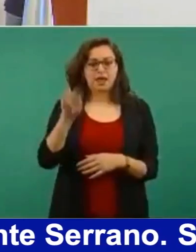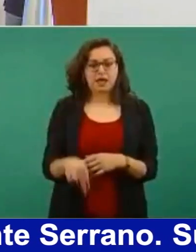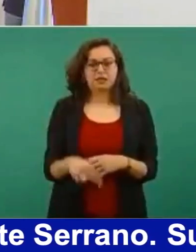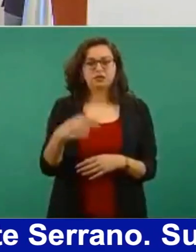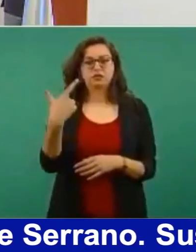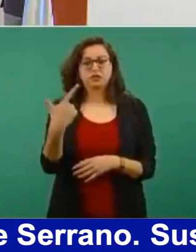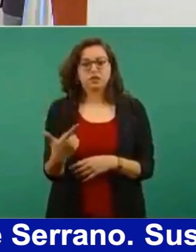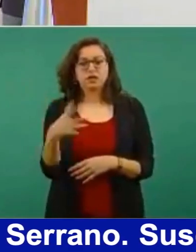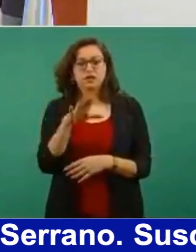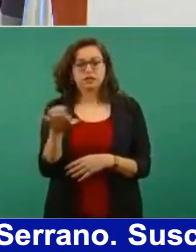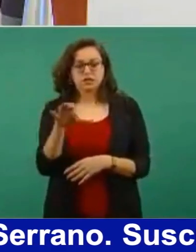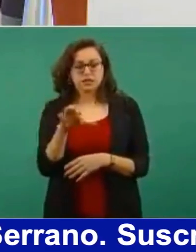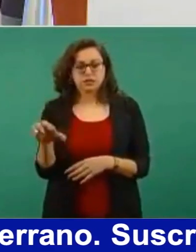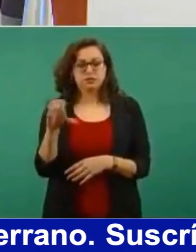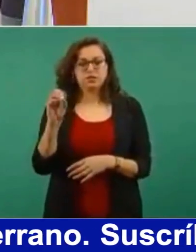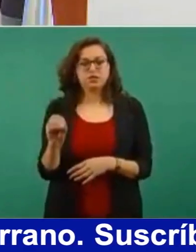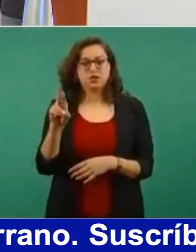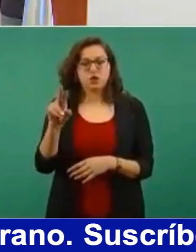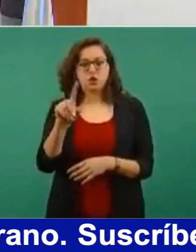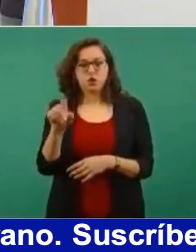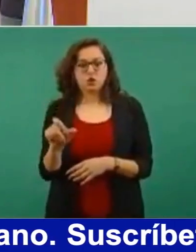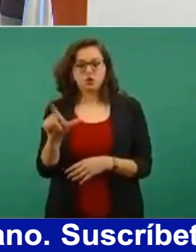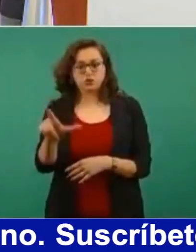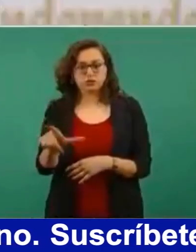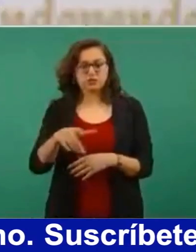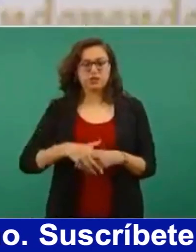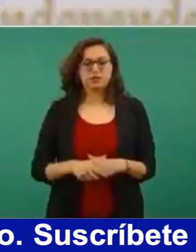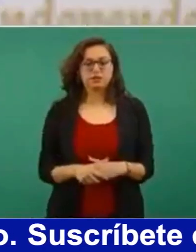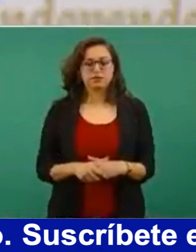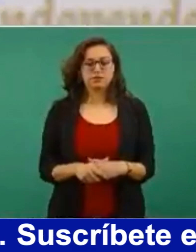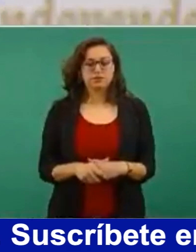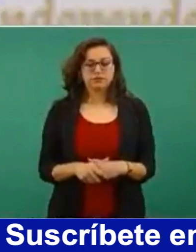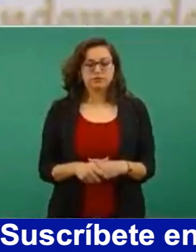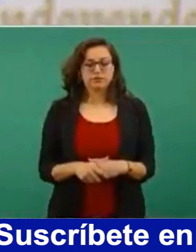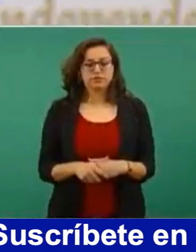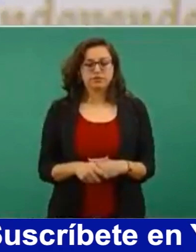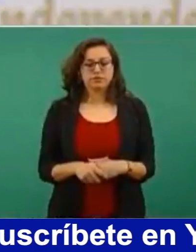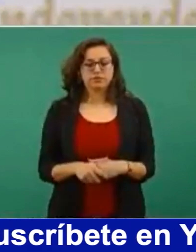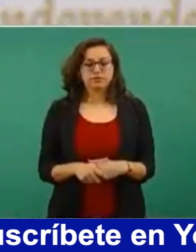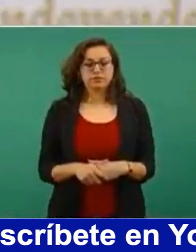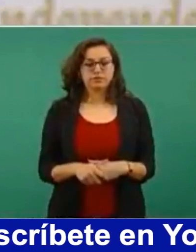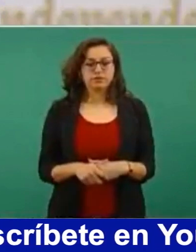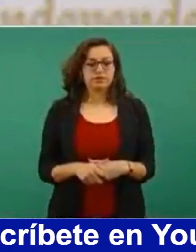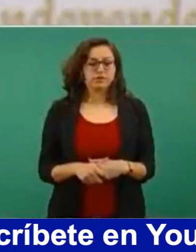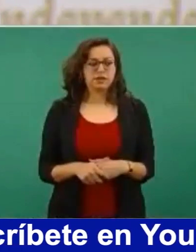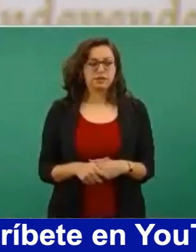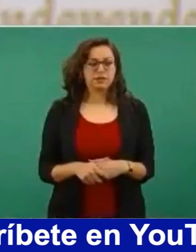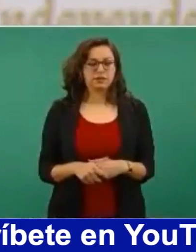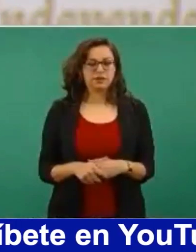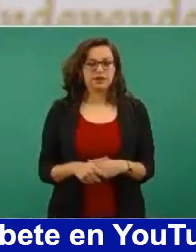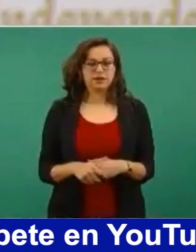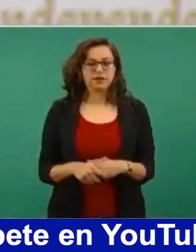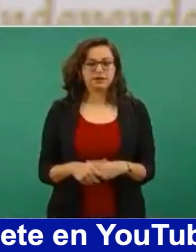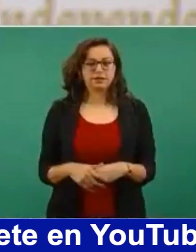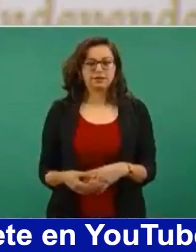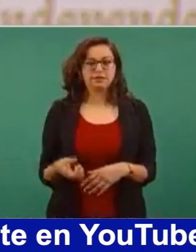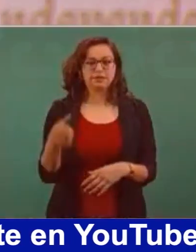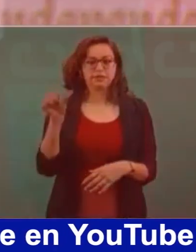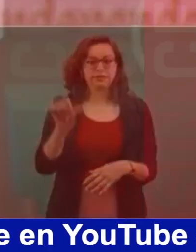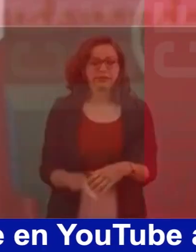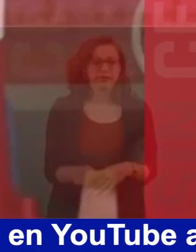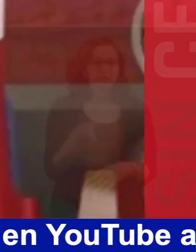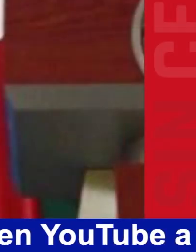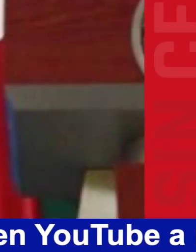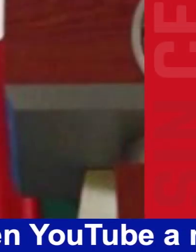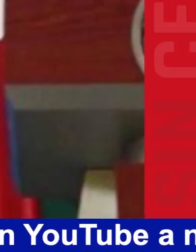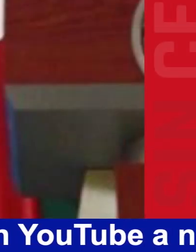y que él por ejemplo no tiene nada que temer pues lucha por la justicia y mire aquí yo insisto con eso